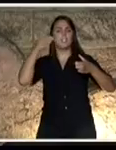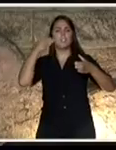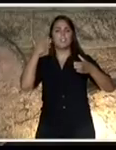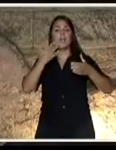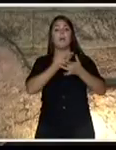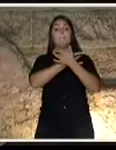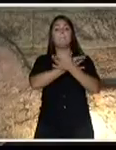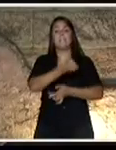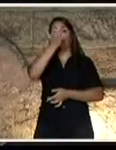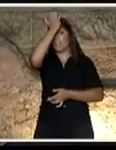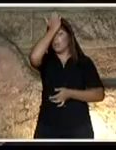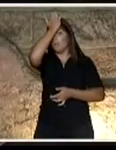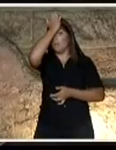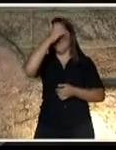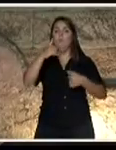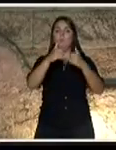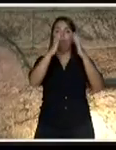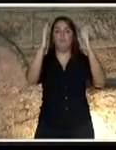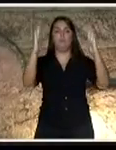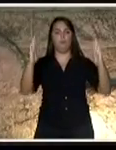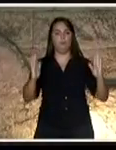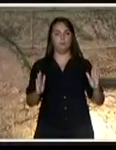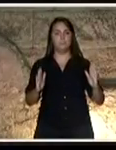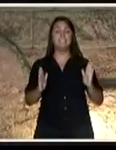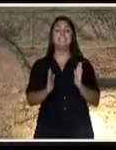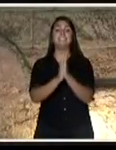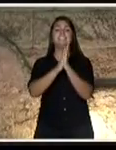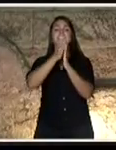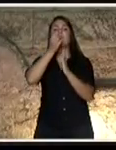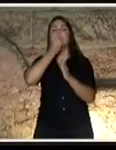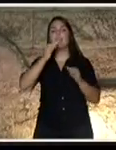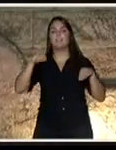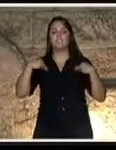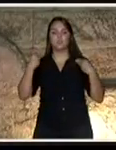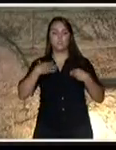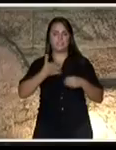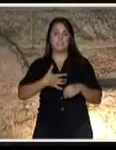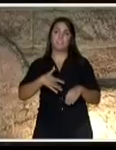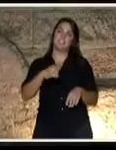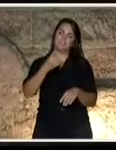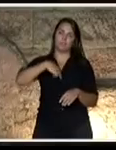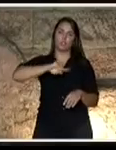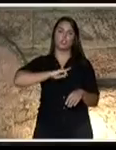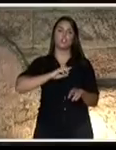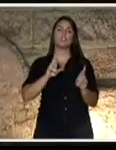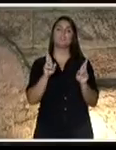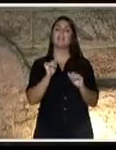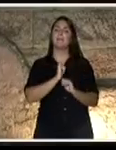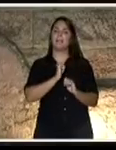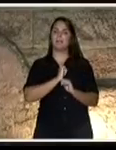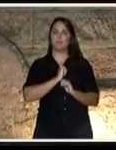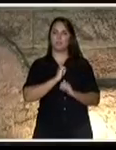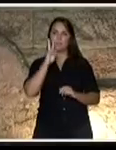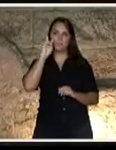Virgen de Guadalupe del templo de San Buenaventura de Sevilla. Os esperamos.